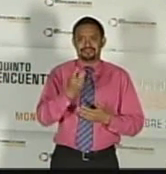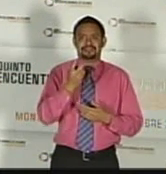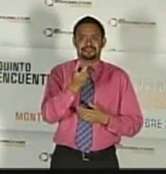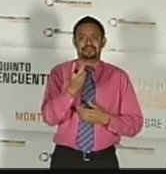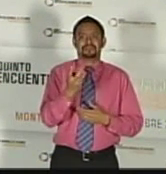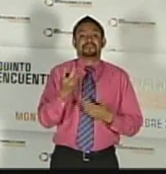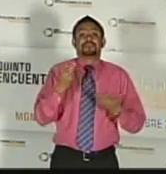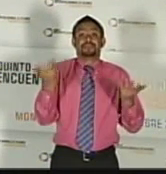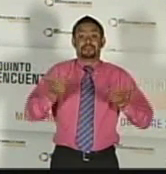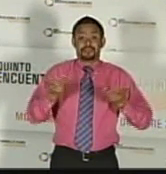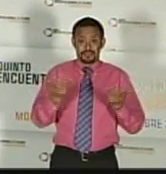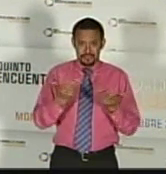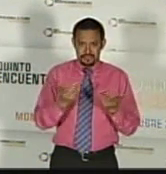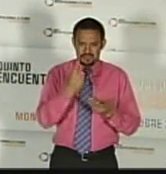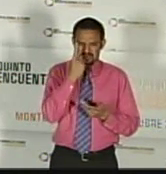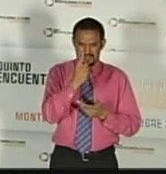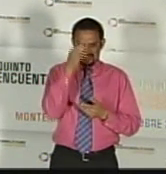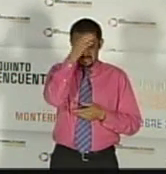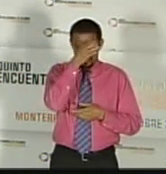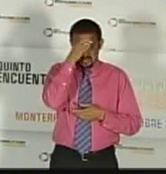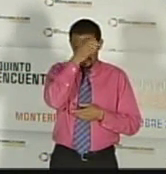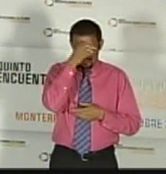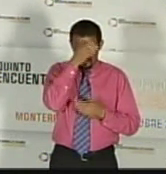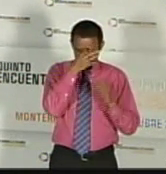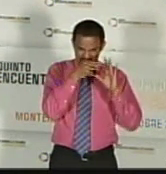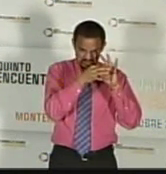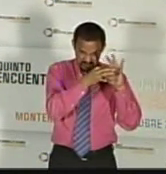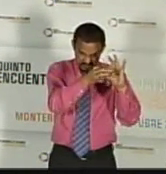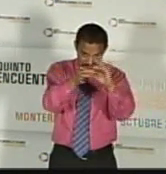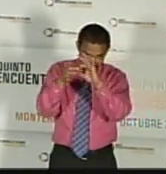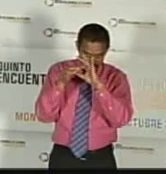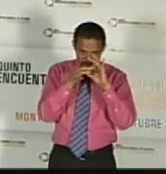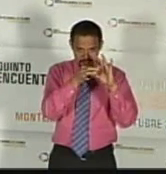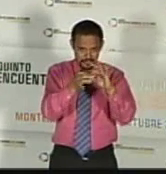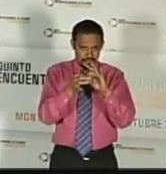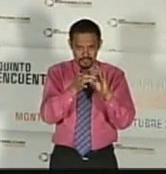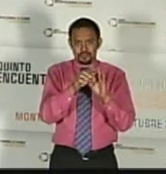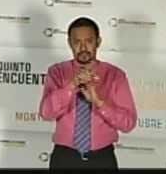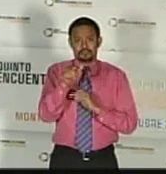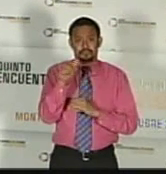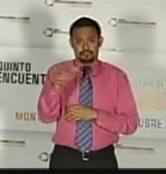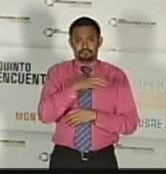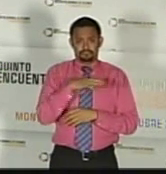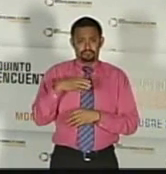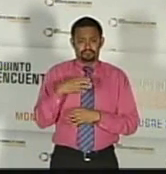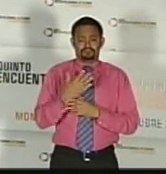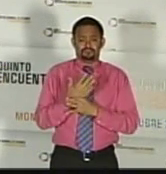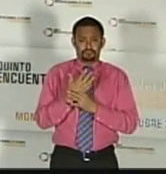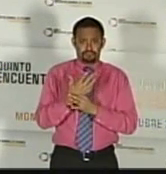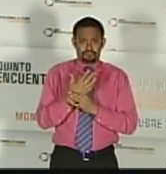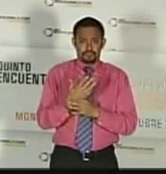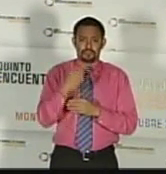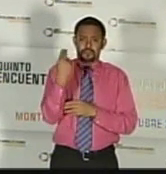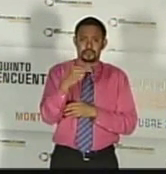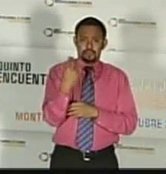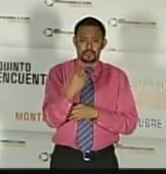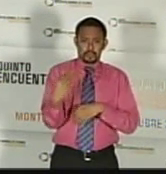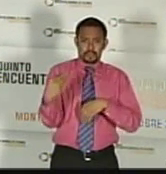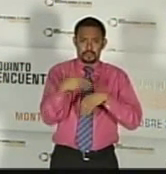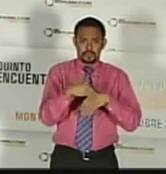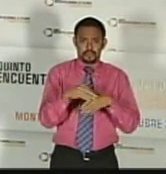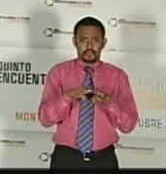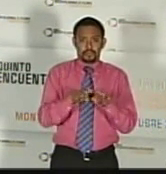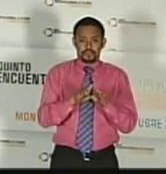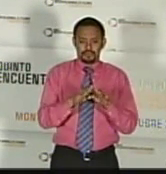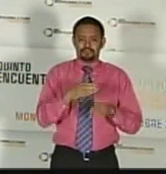se convertiría en una conciencia colectiva. Y él era un cristiano y lo llamó la cristificación de